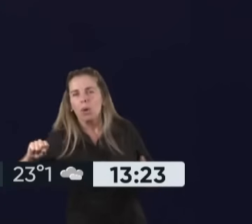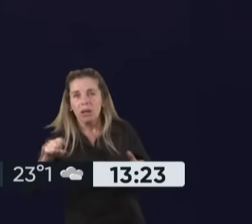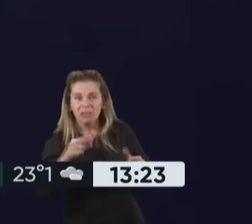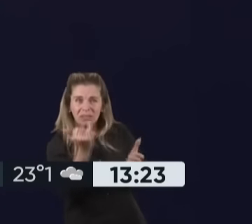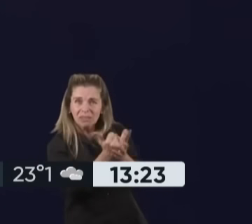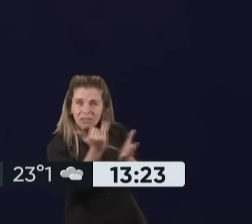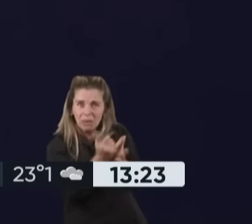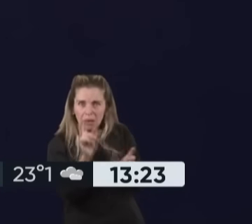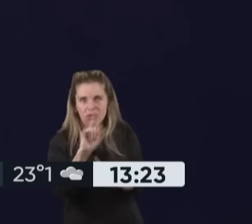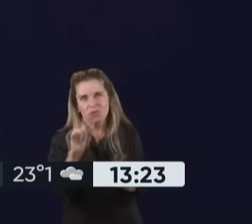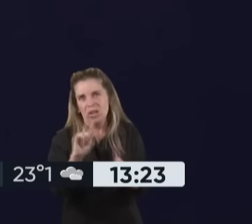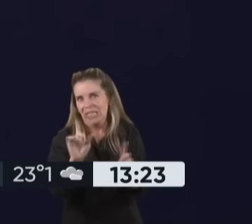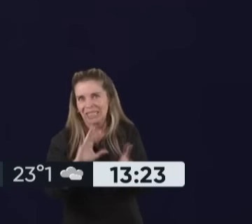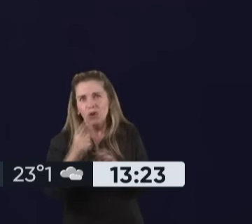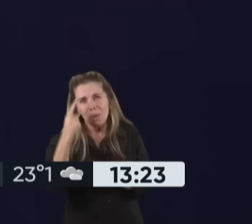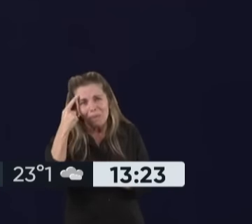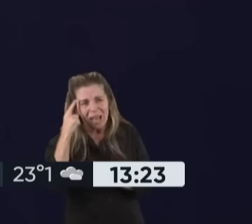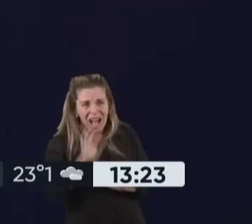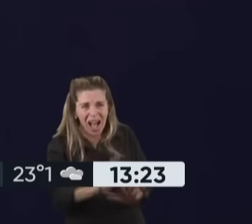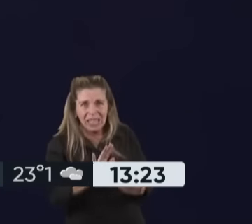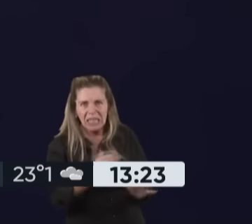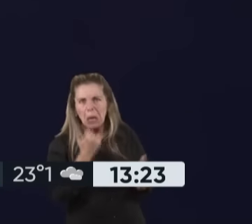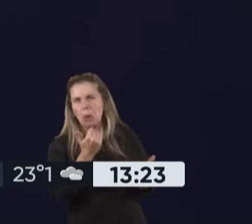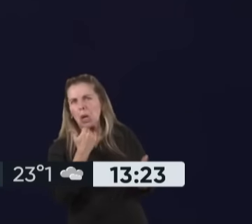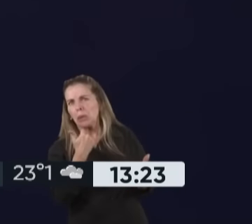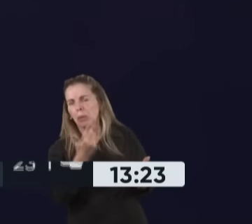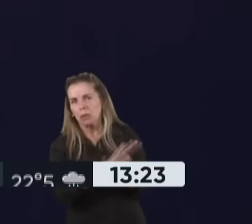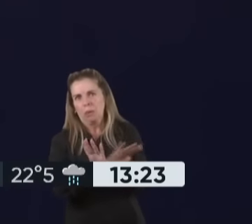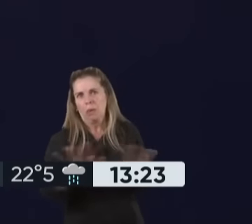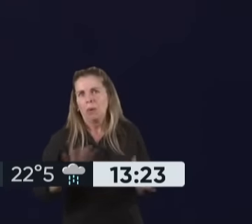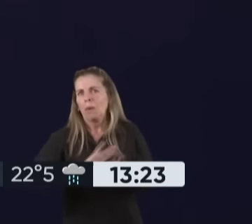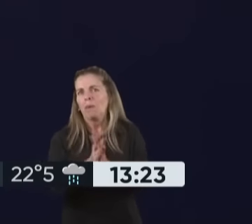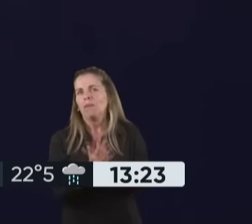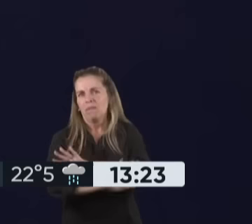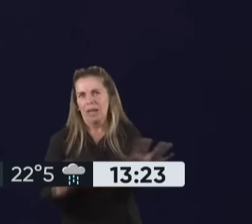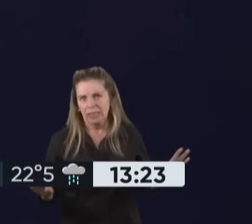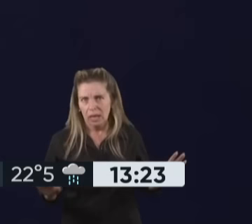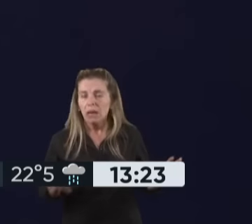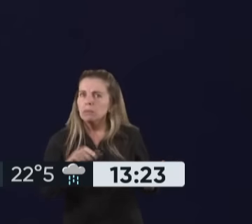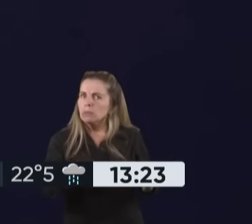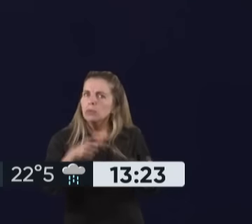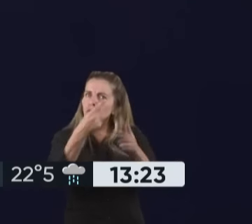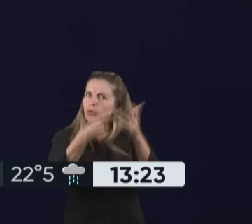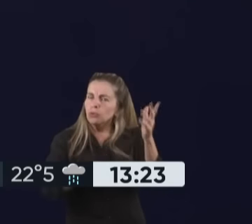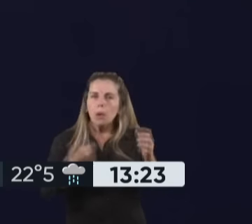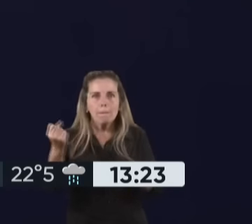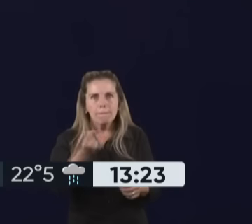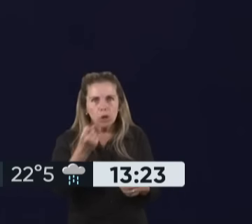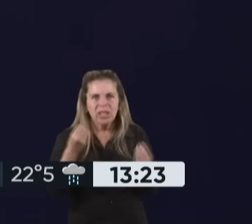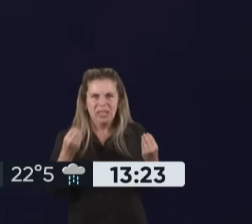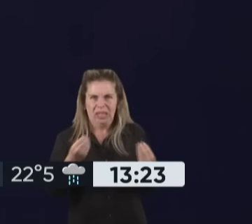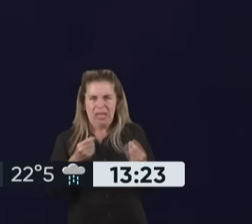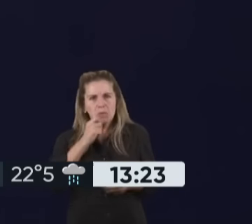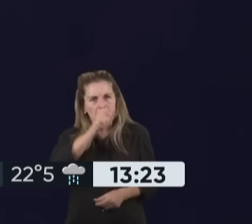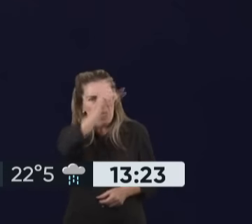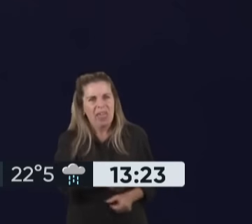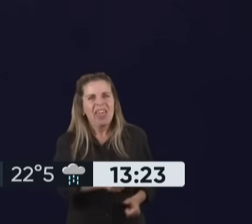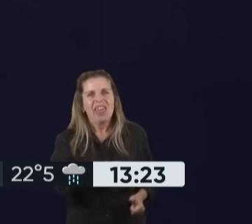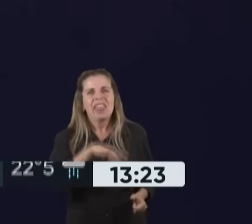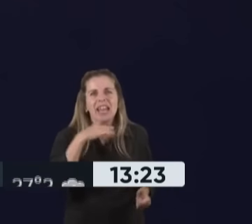esa filosofía de que no importa se terminó. Todo importa, porque es atacar a la gente,